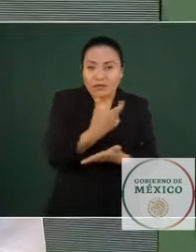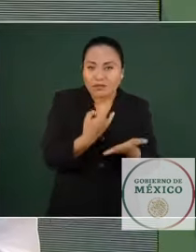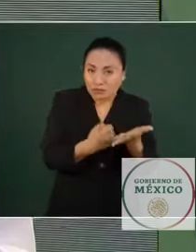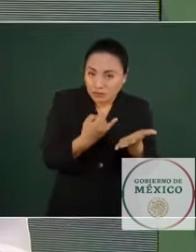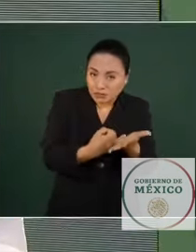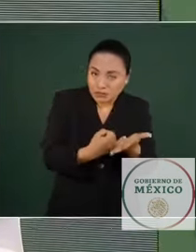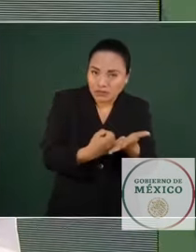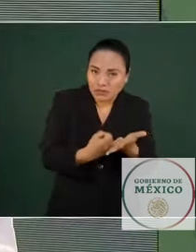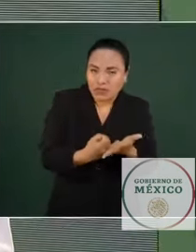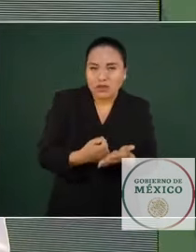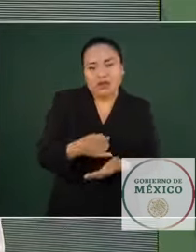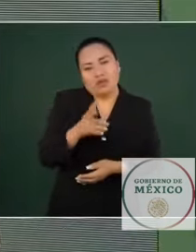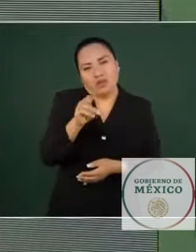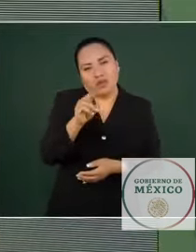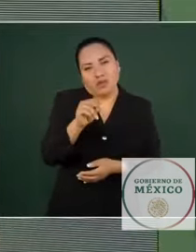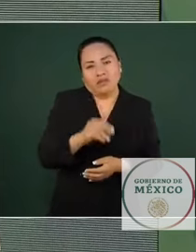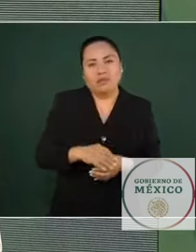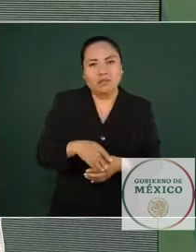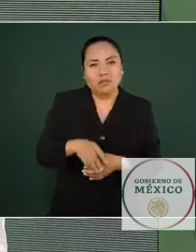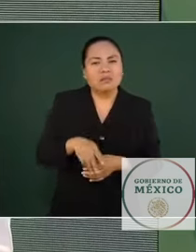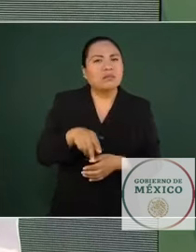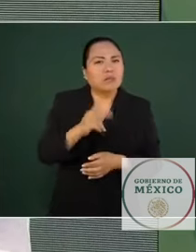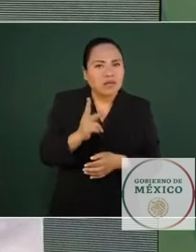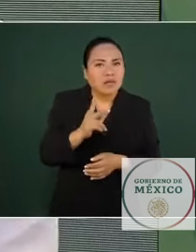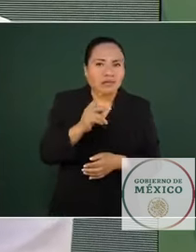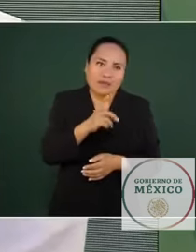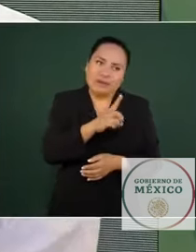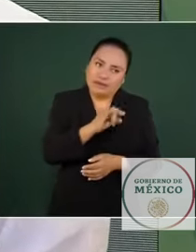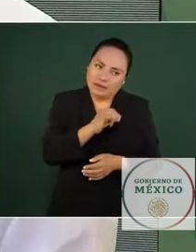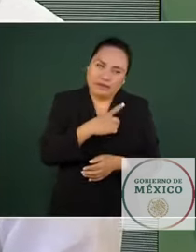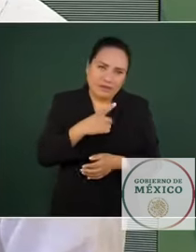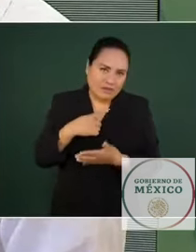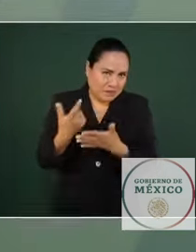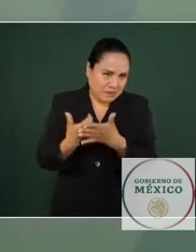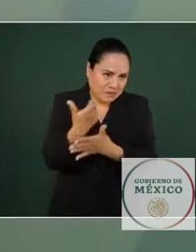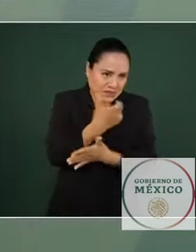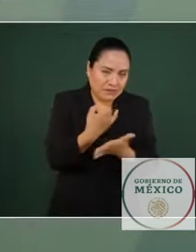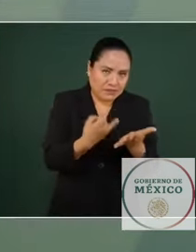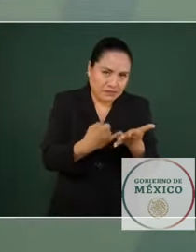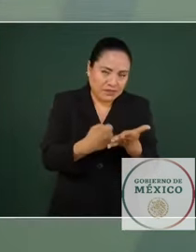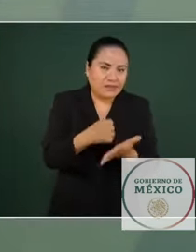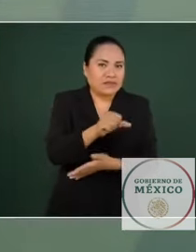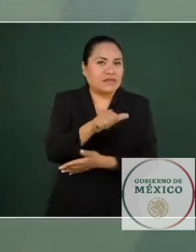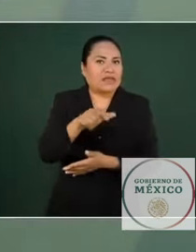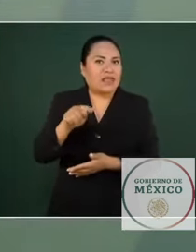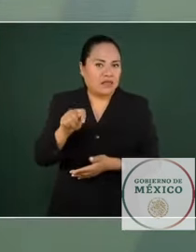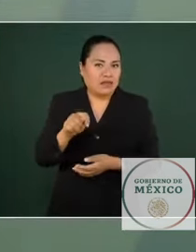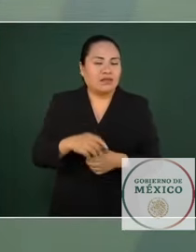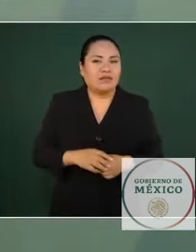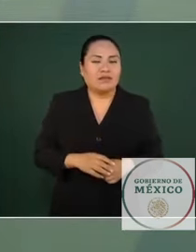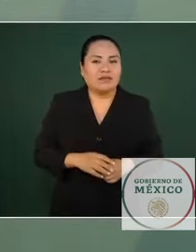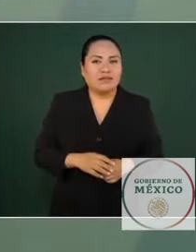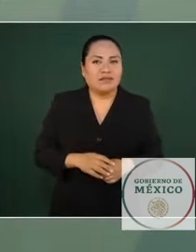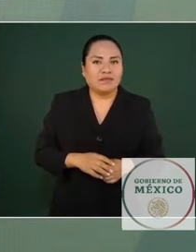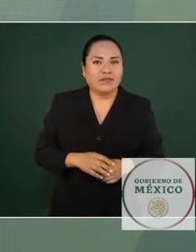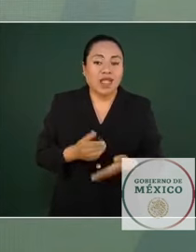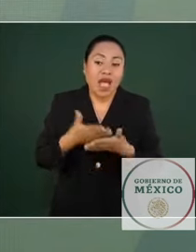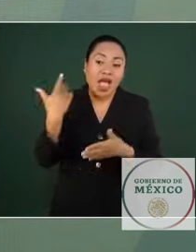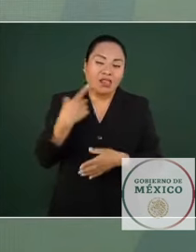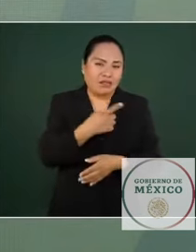periodismo, alodo, ética, y dice, sí, caray, ellos deben